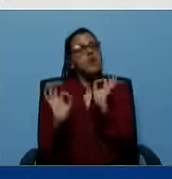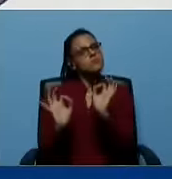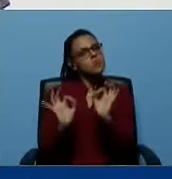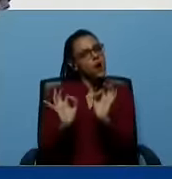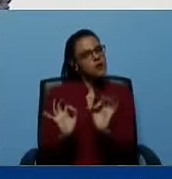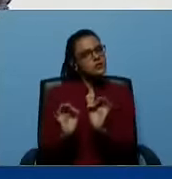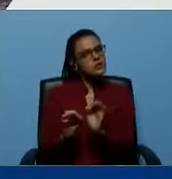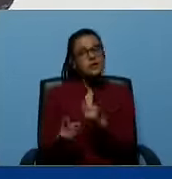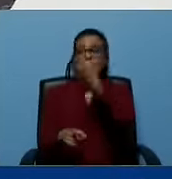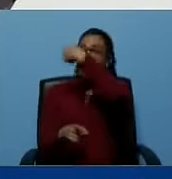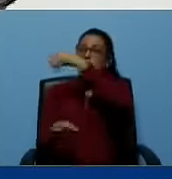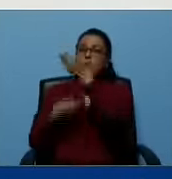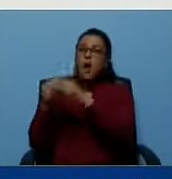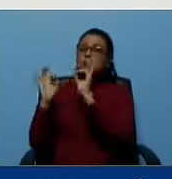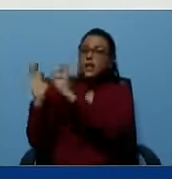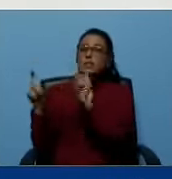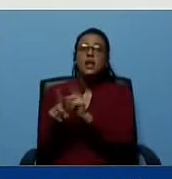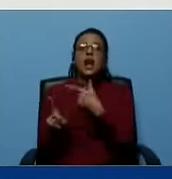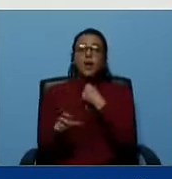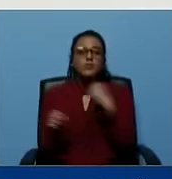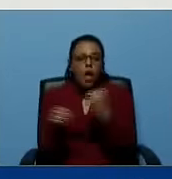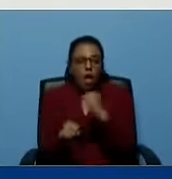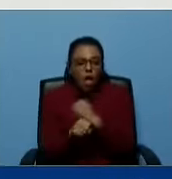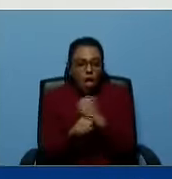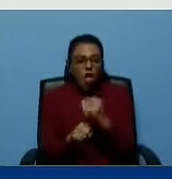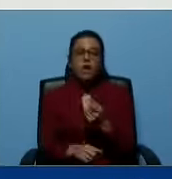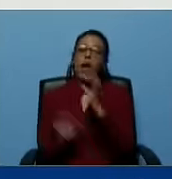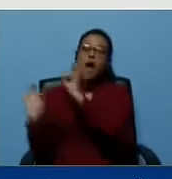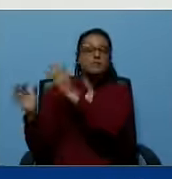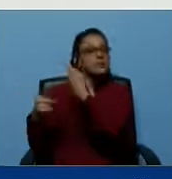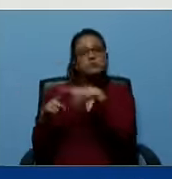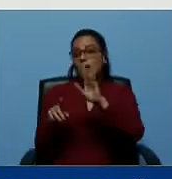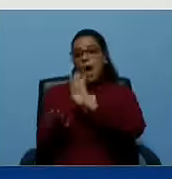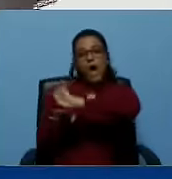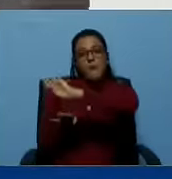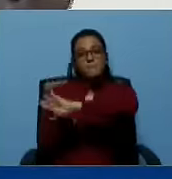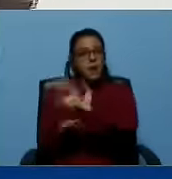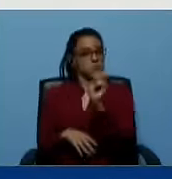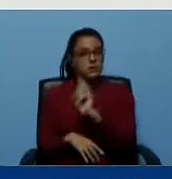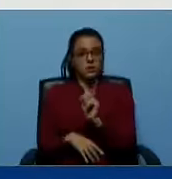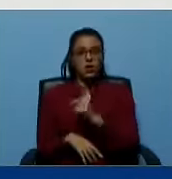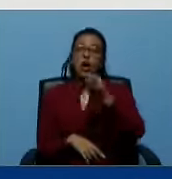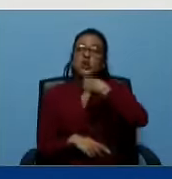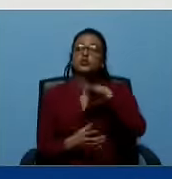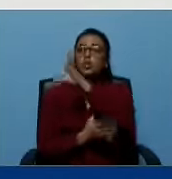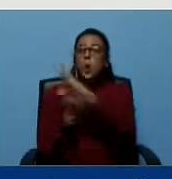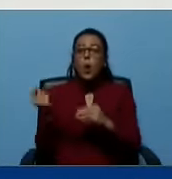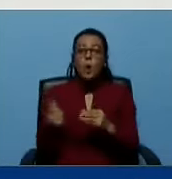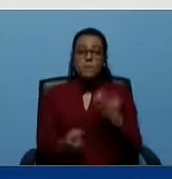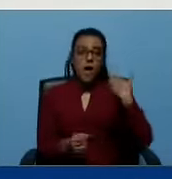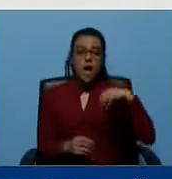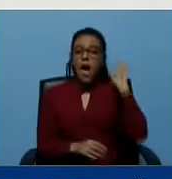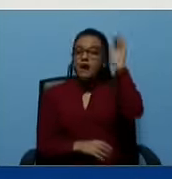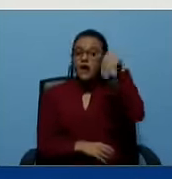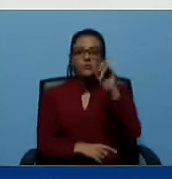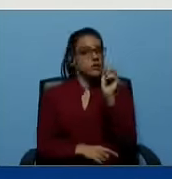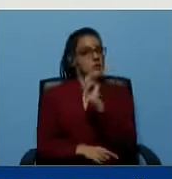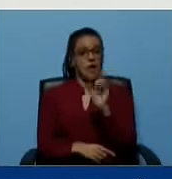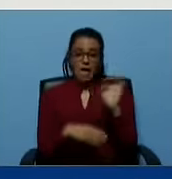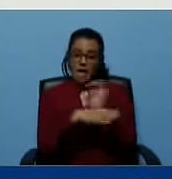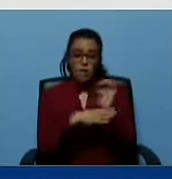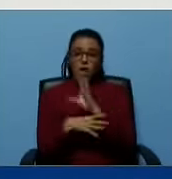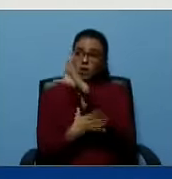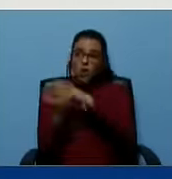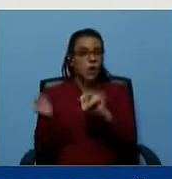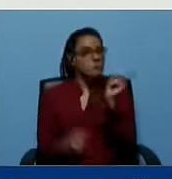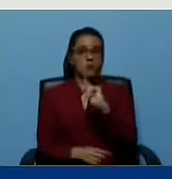Allá aquellos que quieren el capitalismo salvaje. Venezuela no se va a convertir en otra Argentina, en otro Ecuador. Nosotros aquí vamos